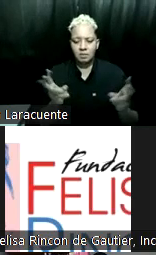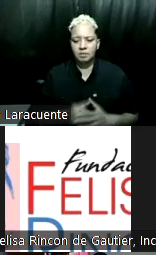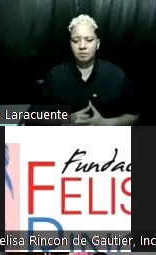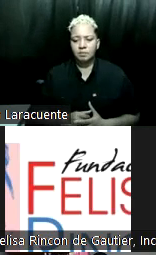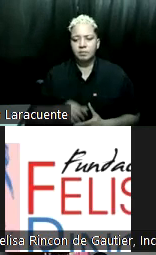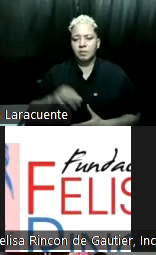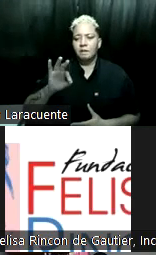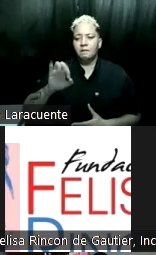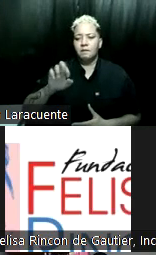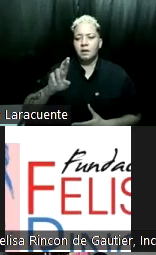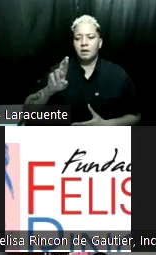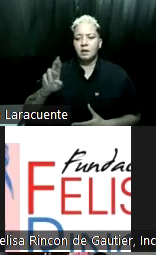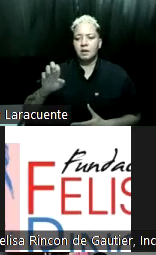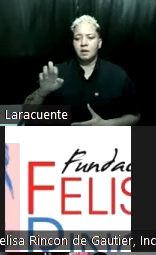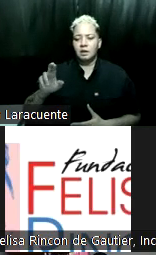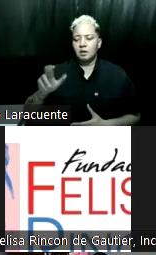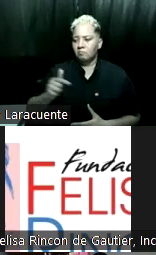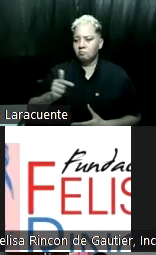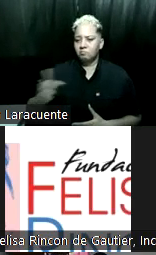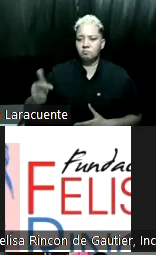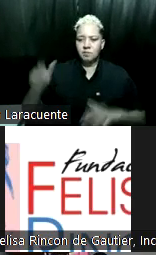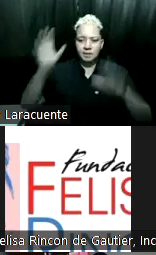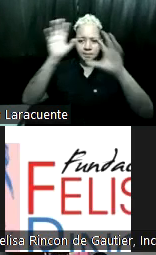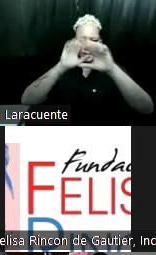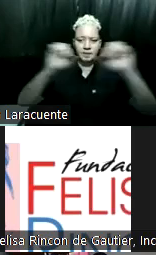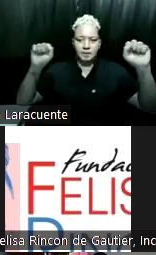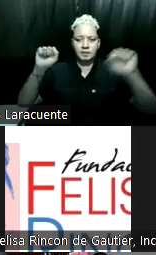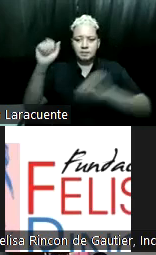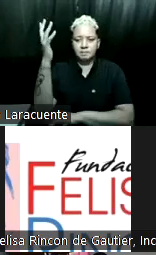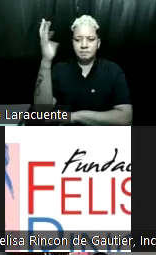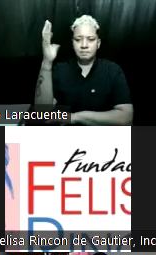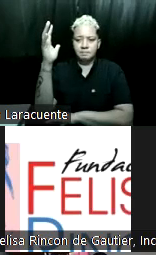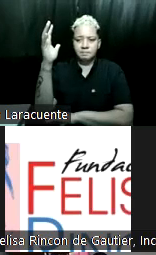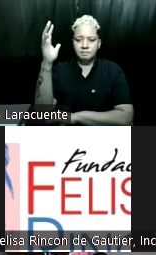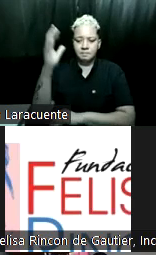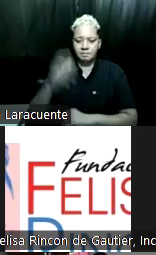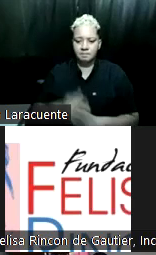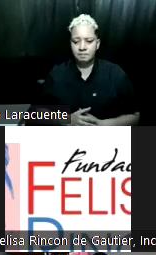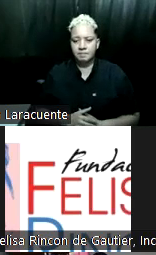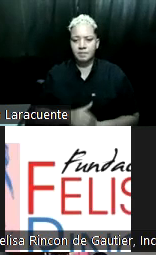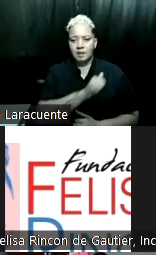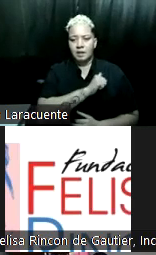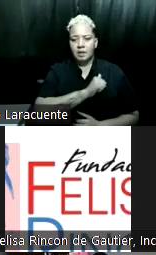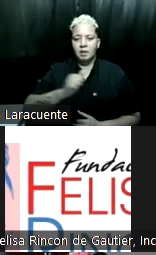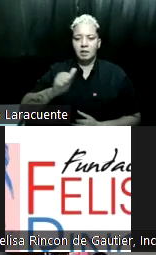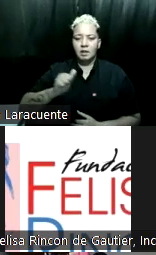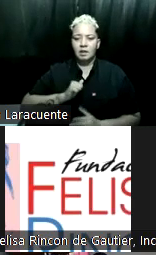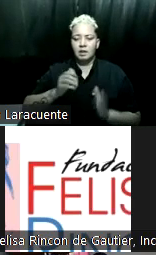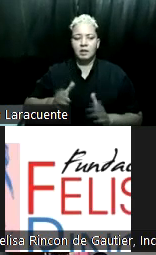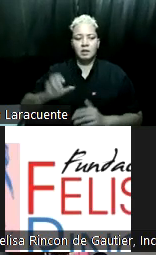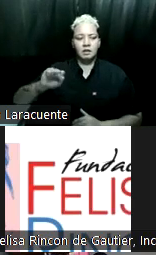Ferré cede la presidencia del PNP al alcalde de San